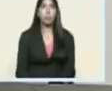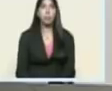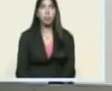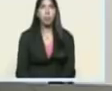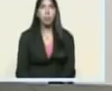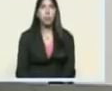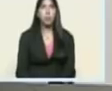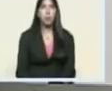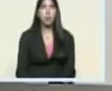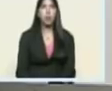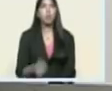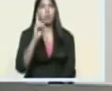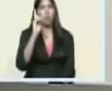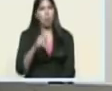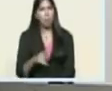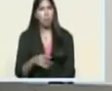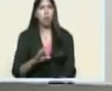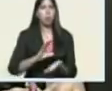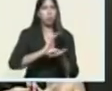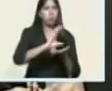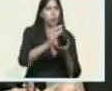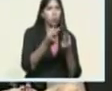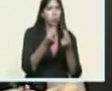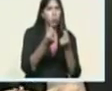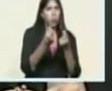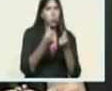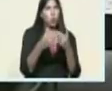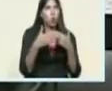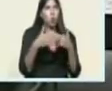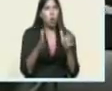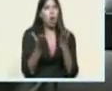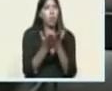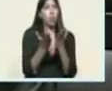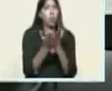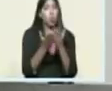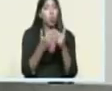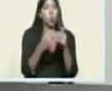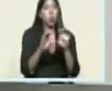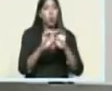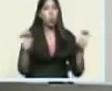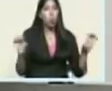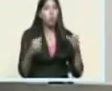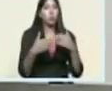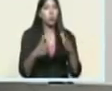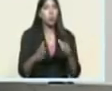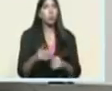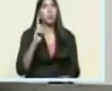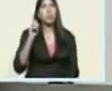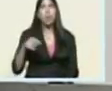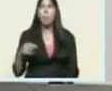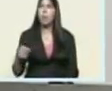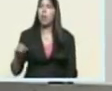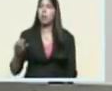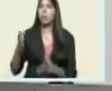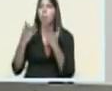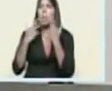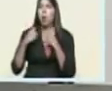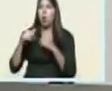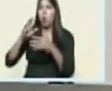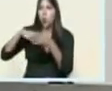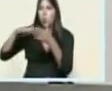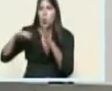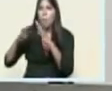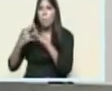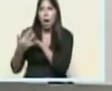En la inversión en educación pública, gratuita, de calidad. En la inversión en barrio adentro, 100%, y en la salud pública. Y